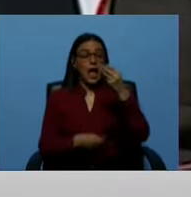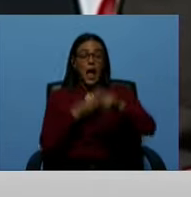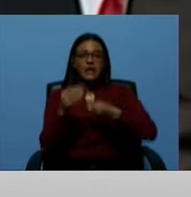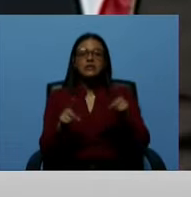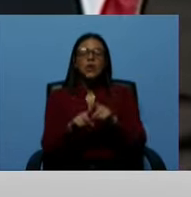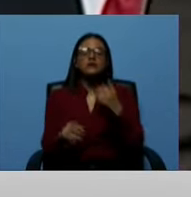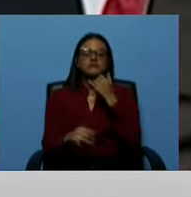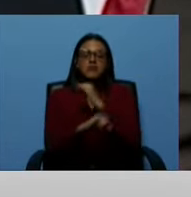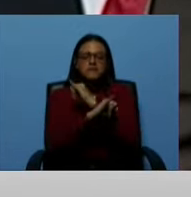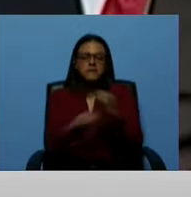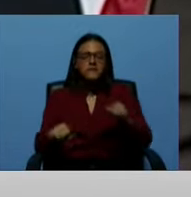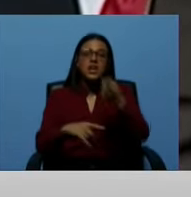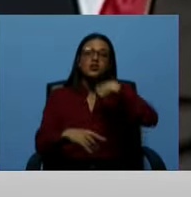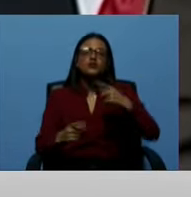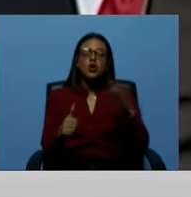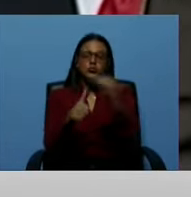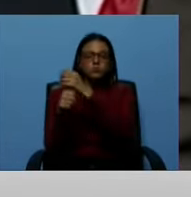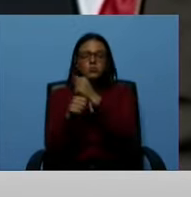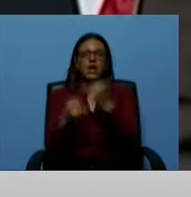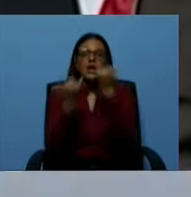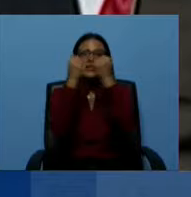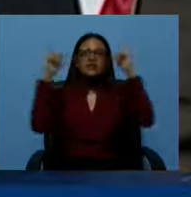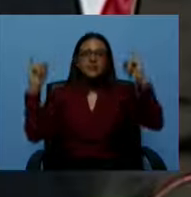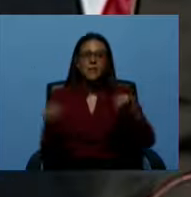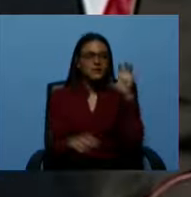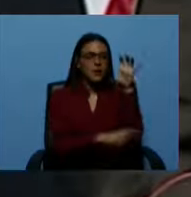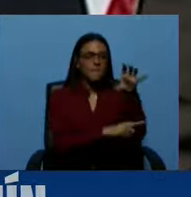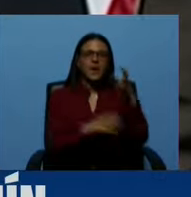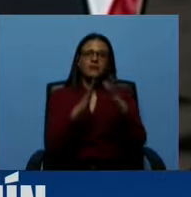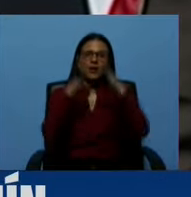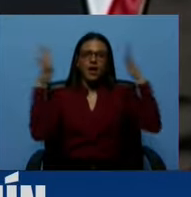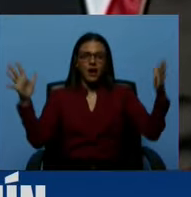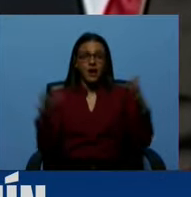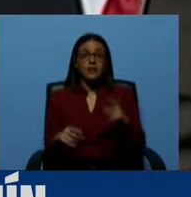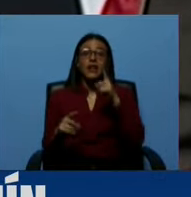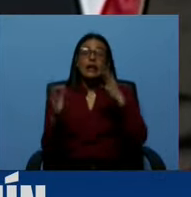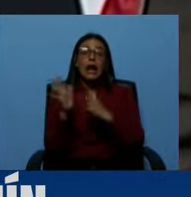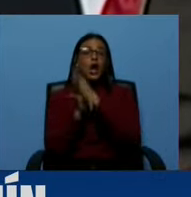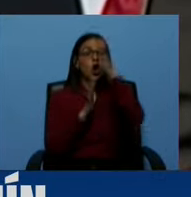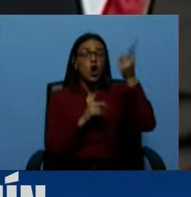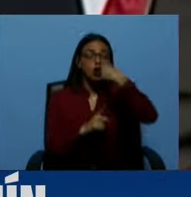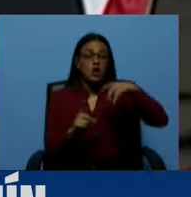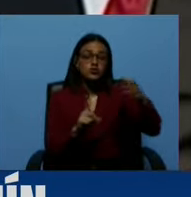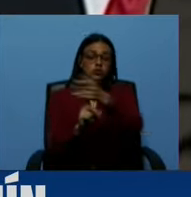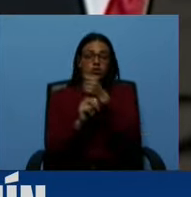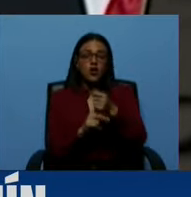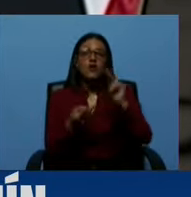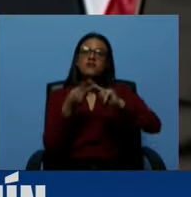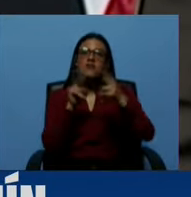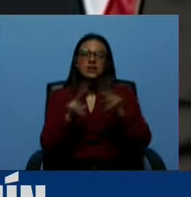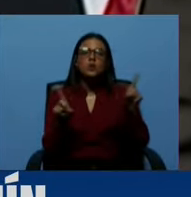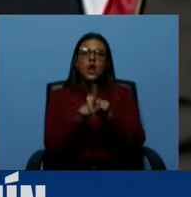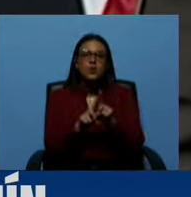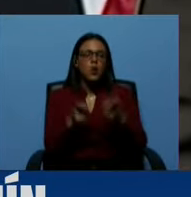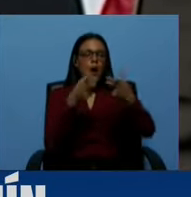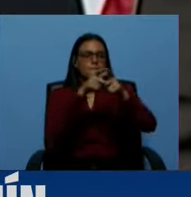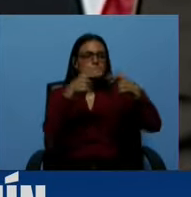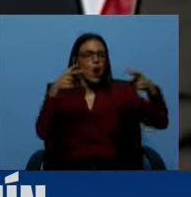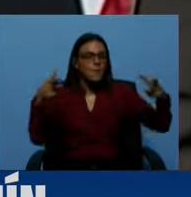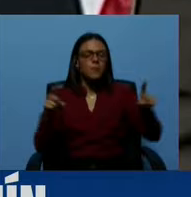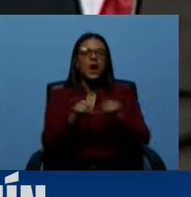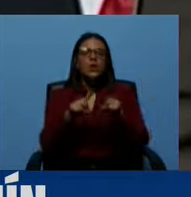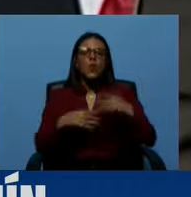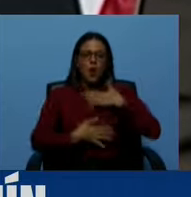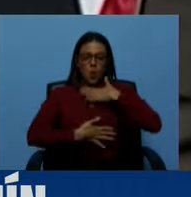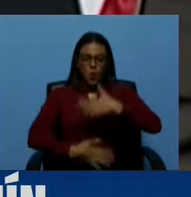la independencia de nuestra patria grande. Con esas glorias, Venezuela ha venido creciendo como un cuerpo nacional, como